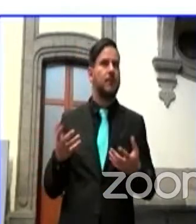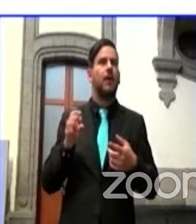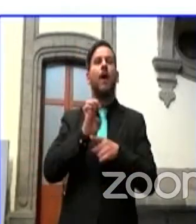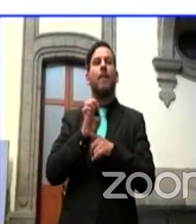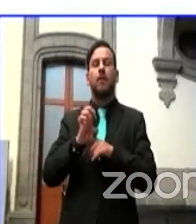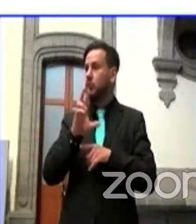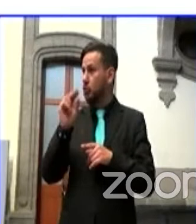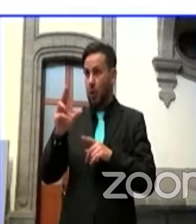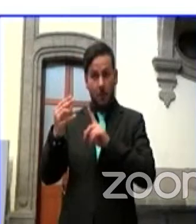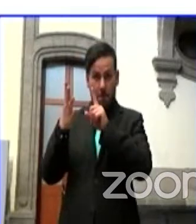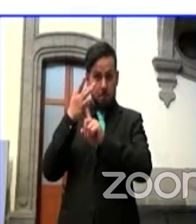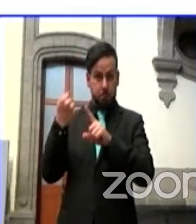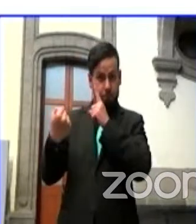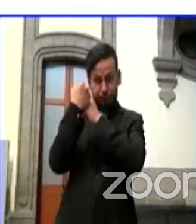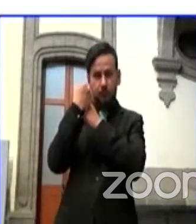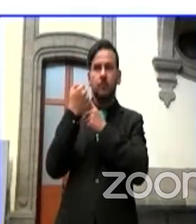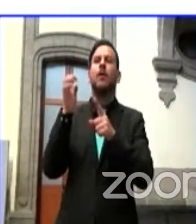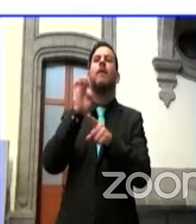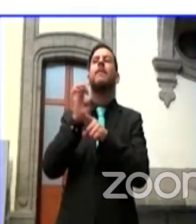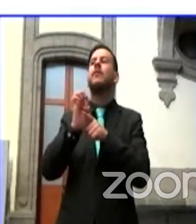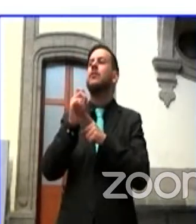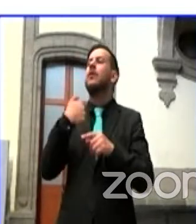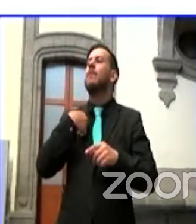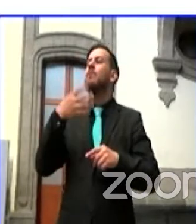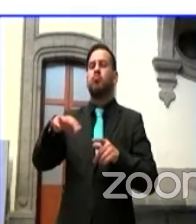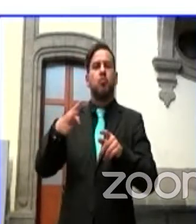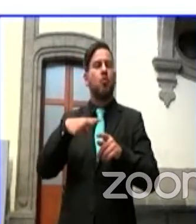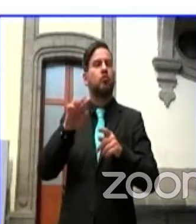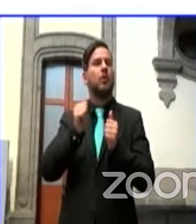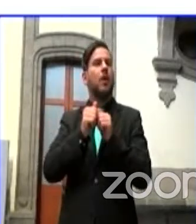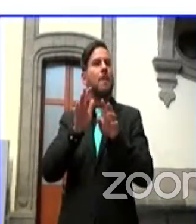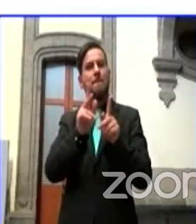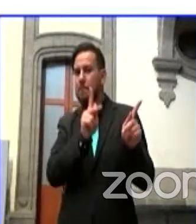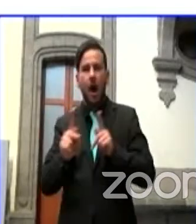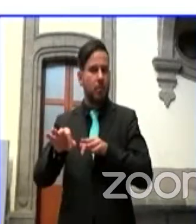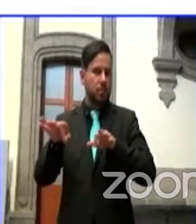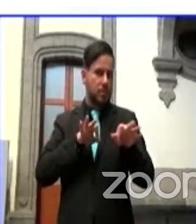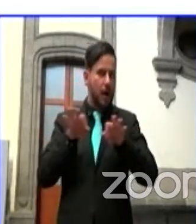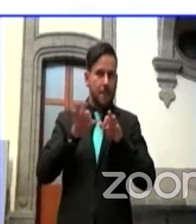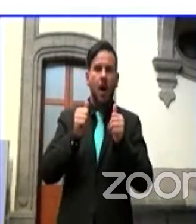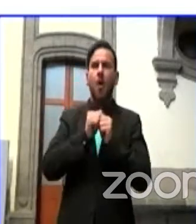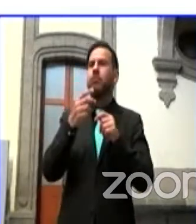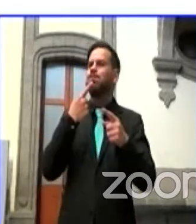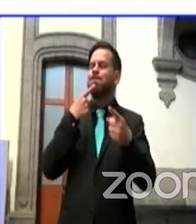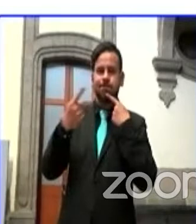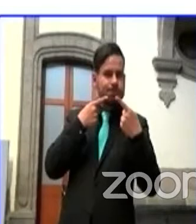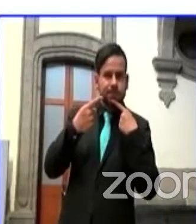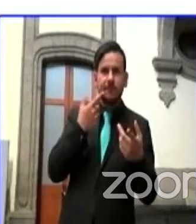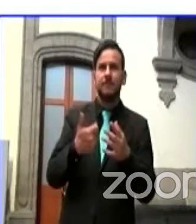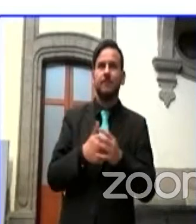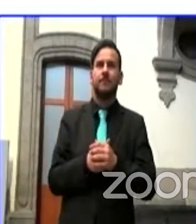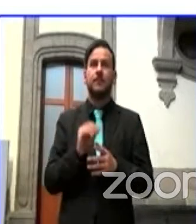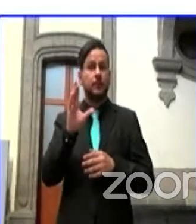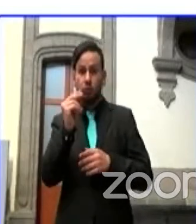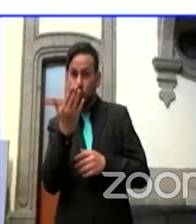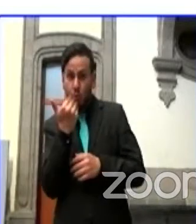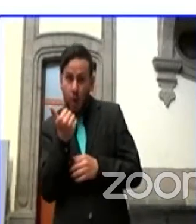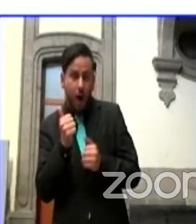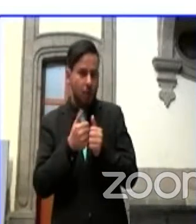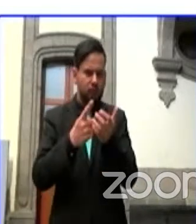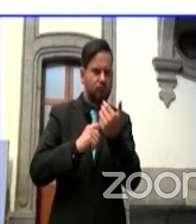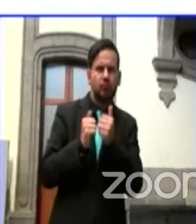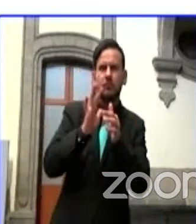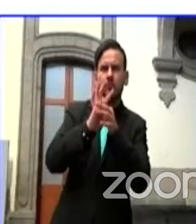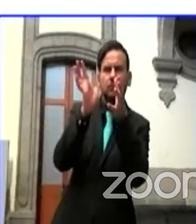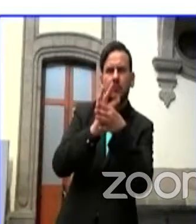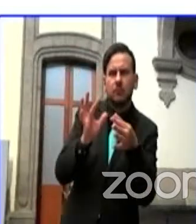mente, no le llegamos en sus planes de trabajo y en sus discursos. Y si no estamos en sus discursos,